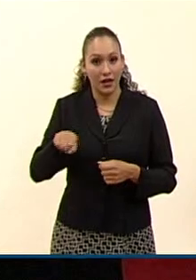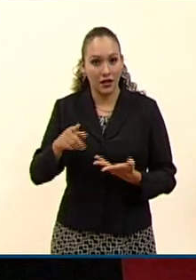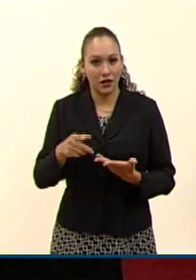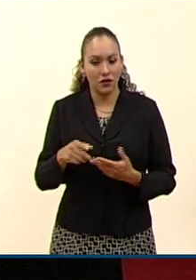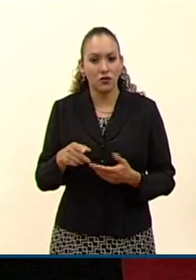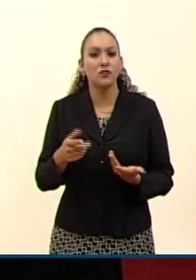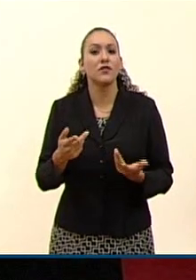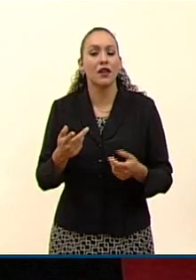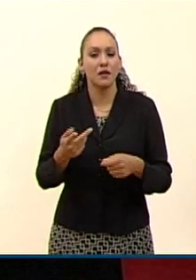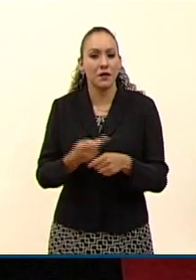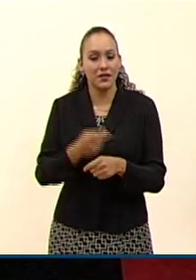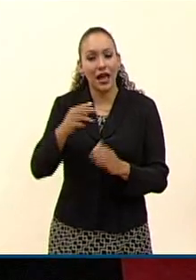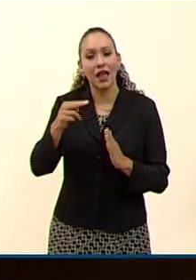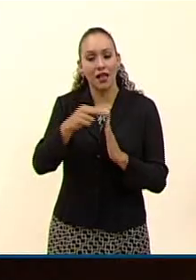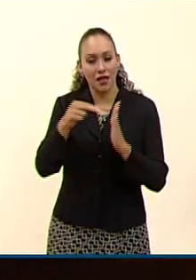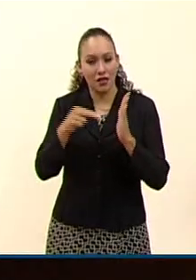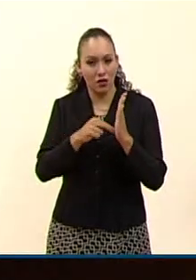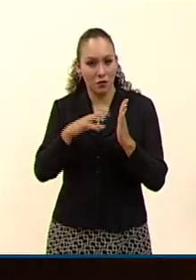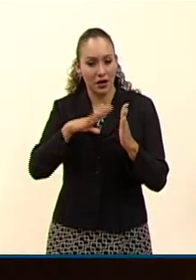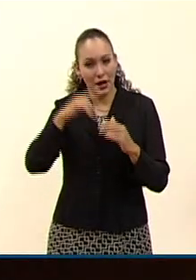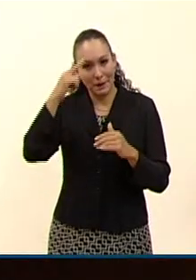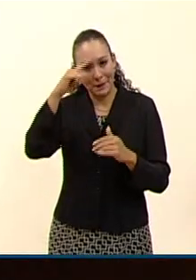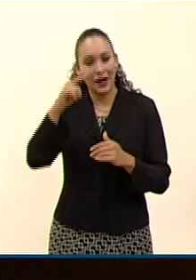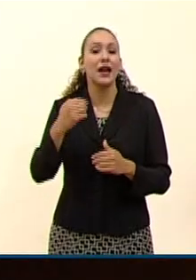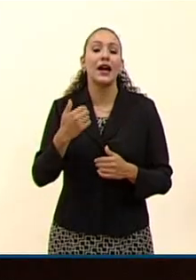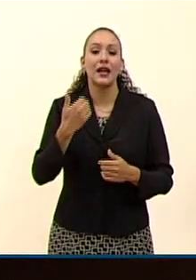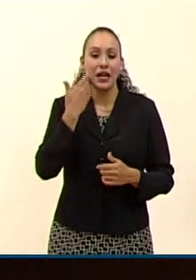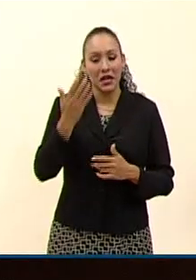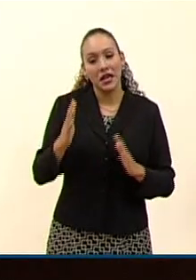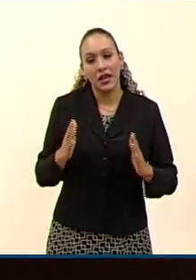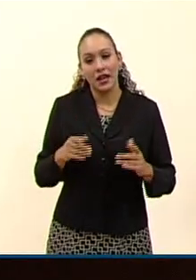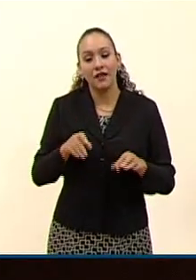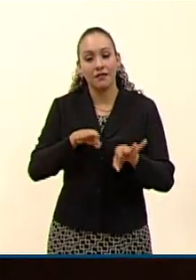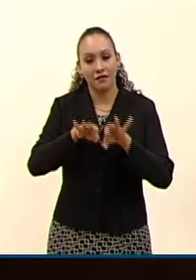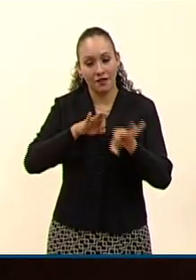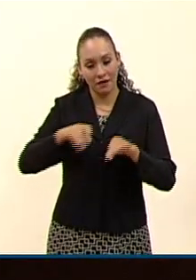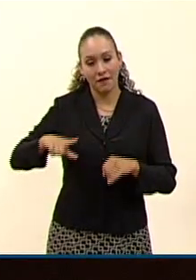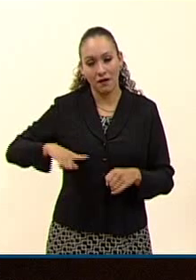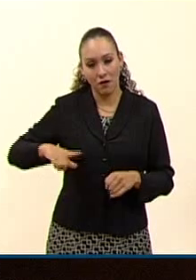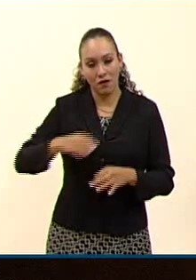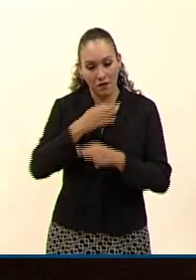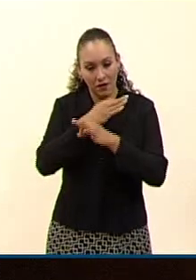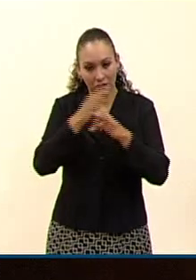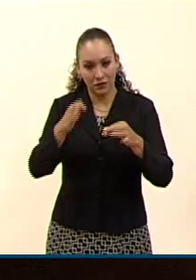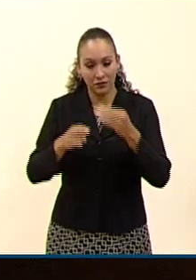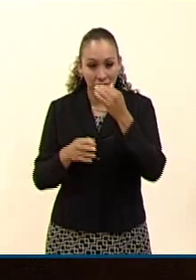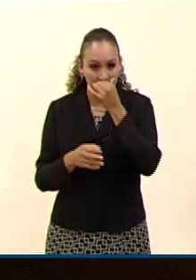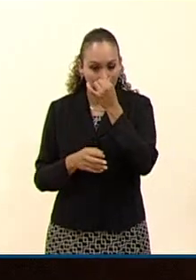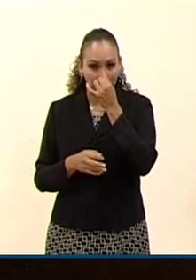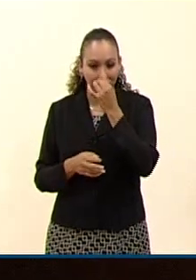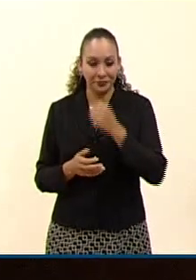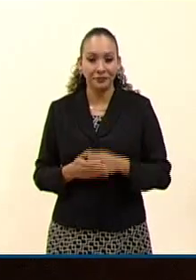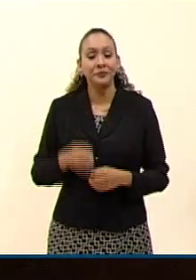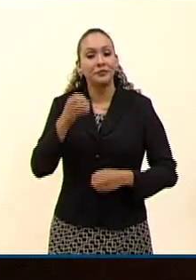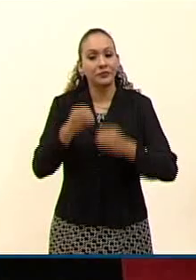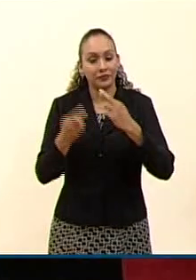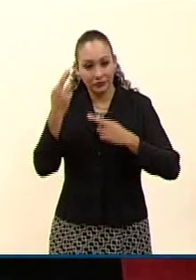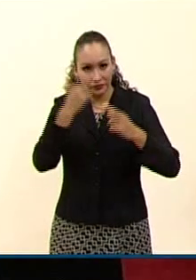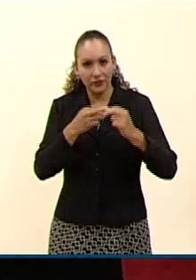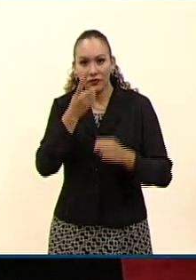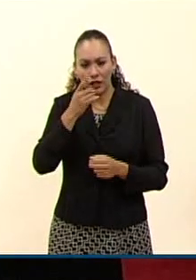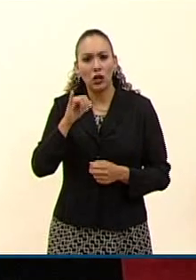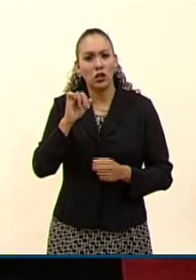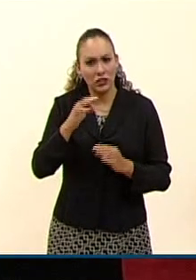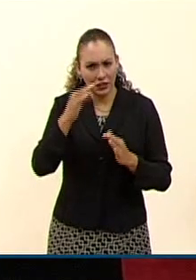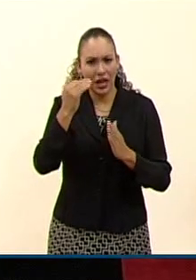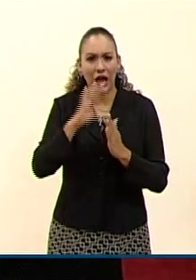de contenidos normativos sobre postulación a cargos públicos. En esta sesión, por mayoría de votos, el Pleno consideró que sí se cumplió